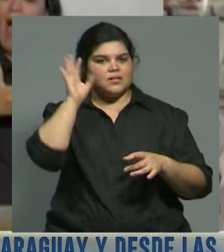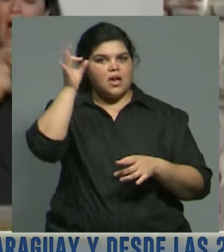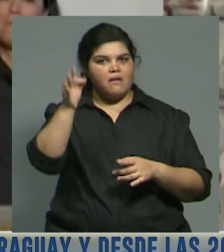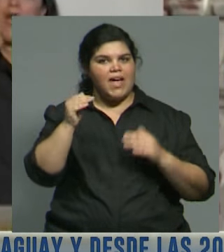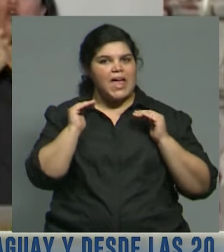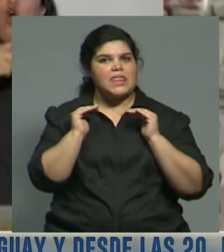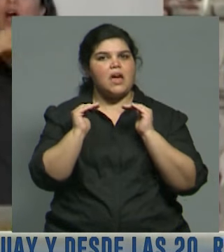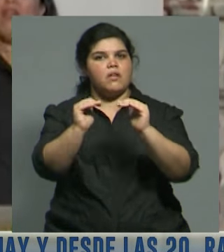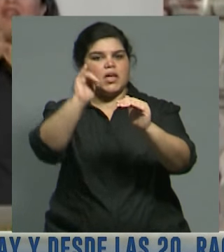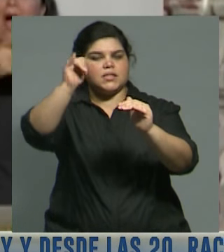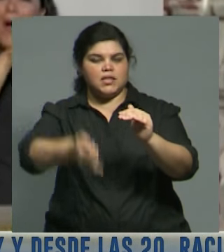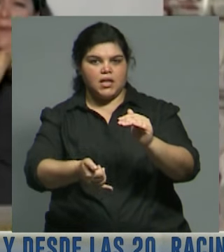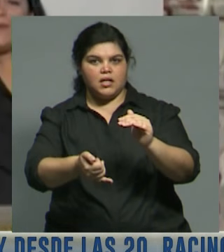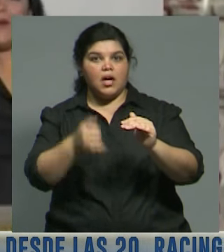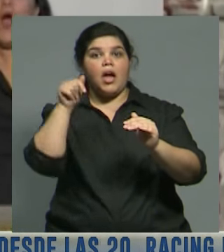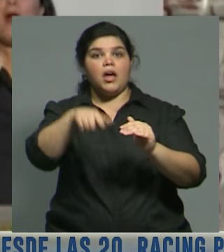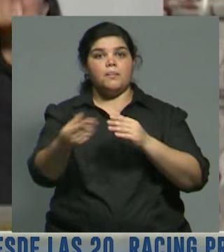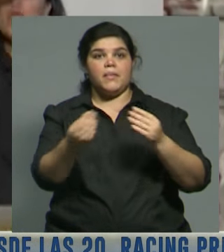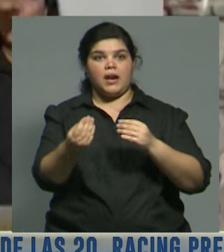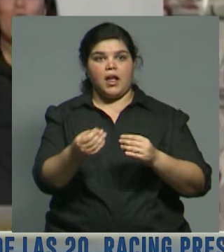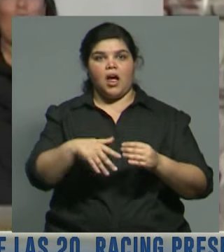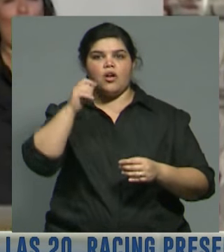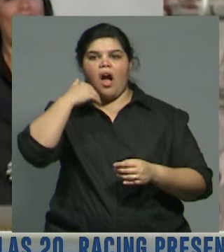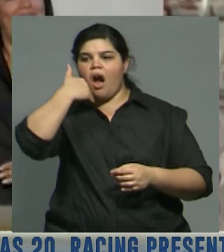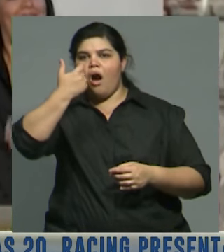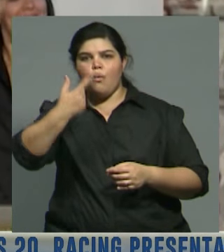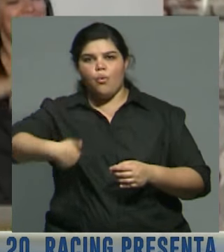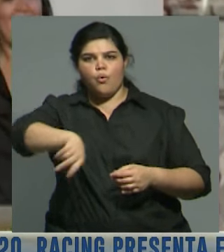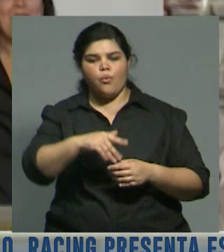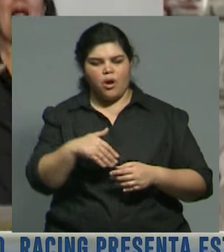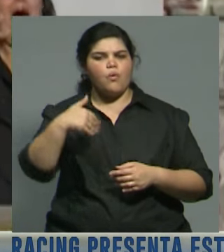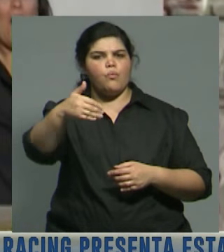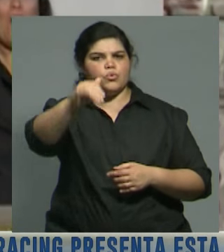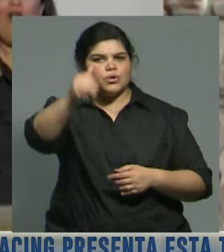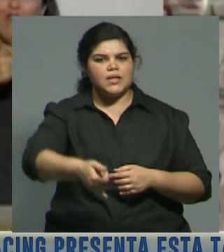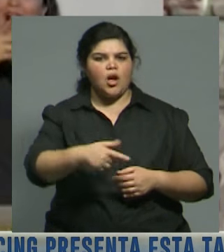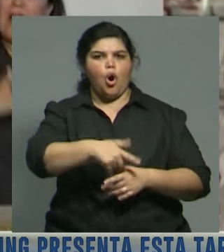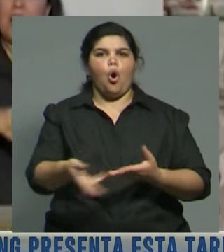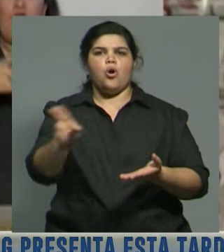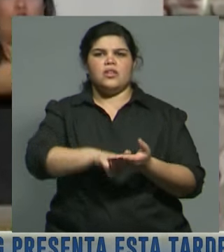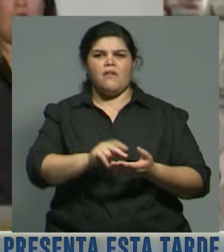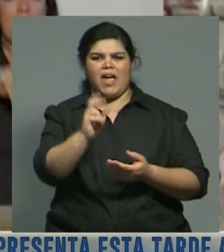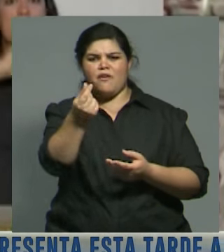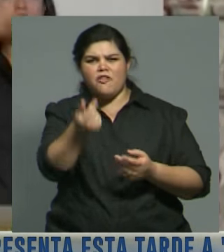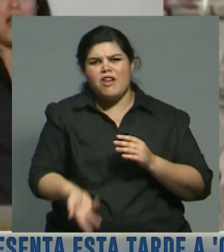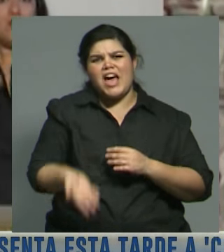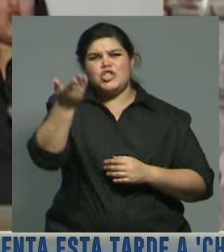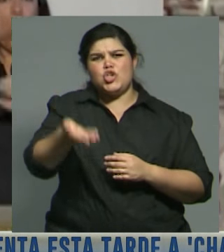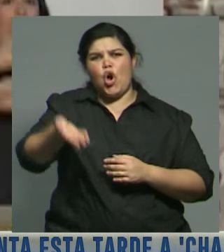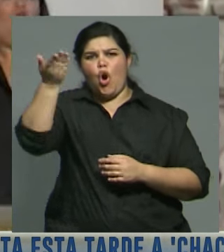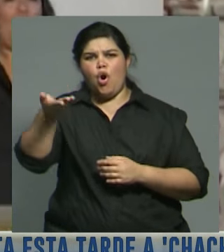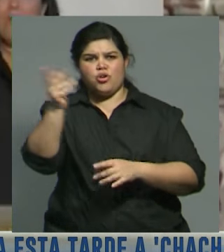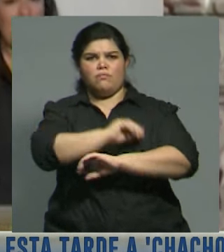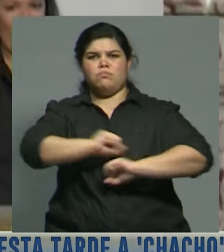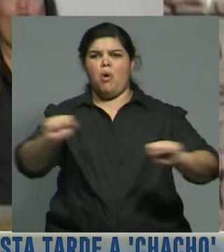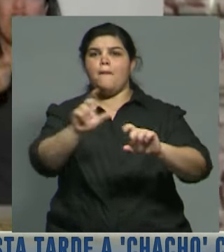a dar previsibilidad. Nuestros abuelos van a poder estar tranquilos que no va a venir otro golpe de inflación o otro cambio abrupto que